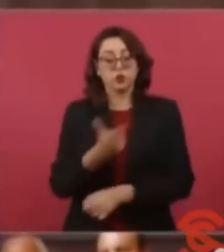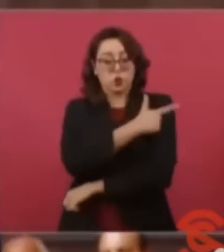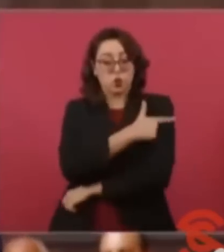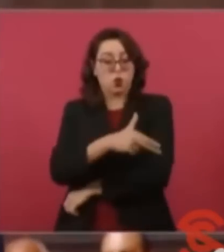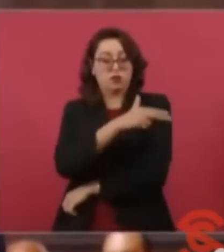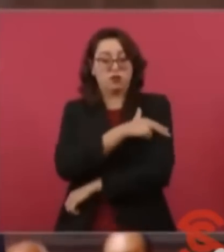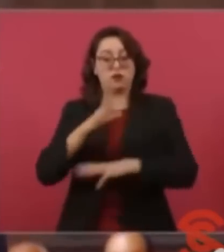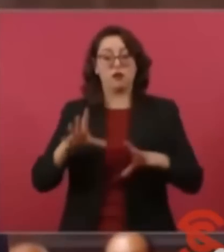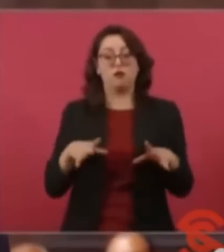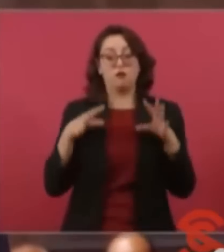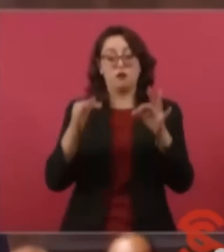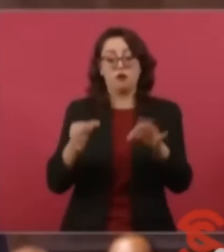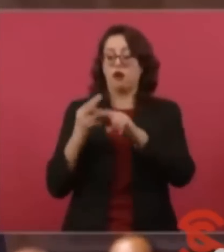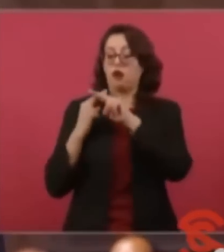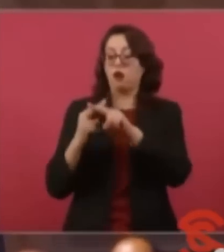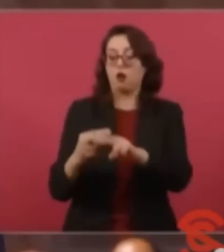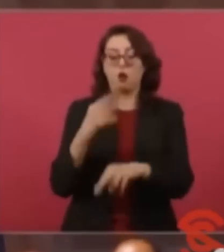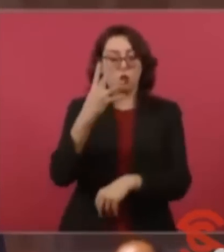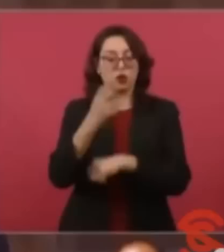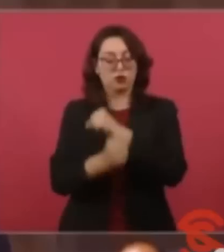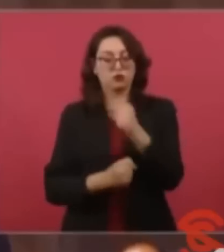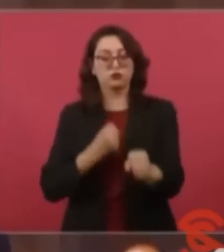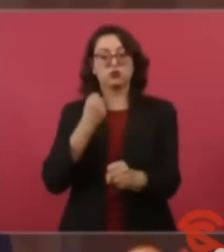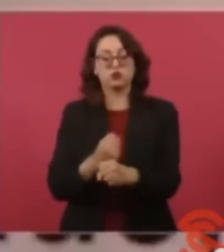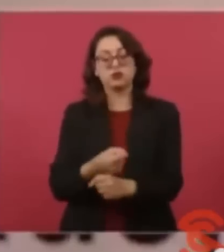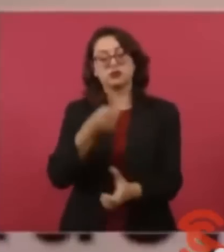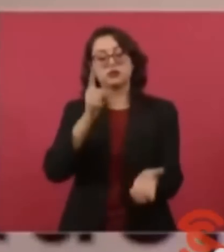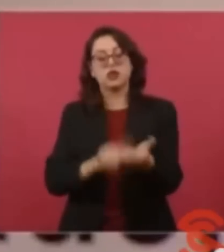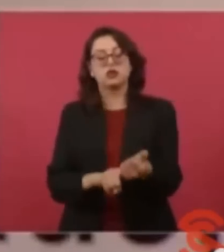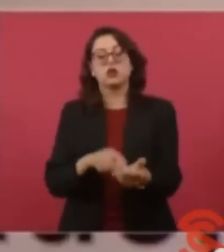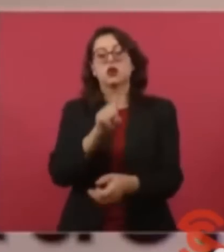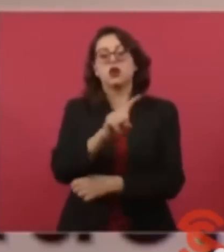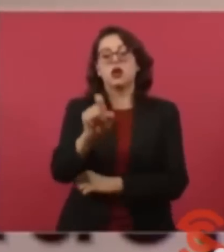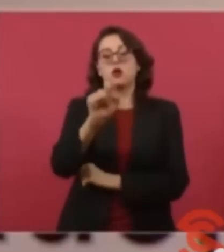Nacional, que ya cuenta con